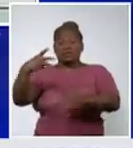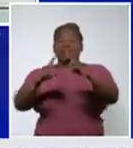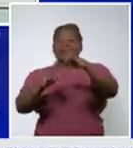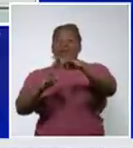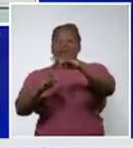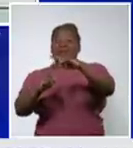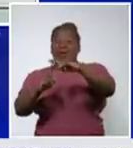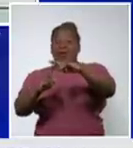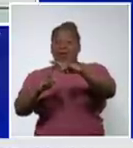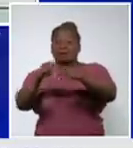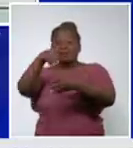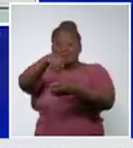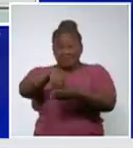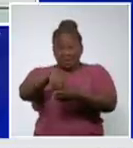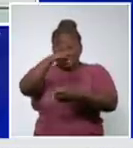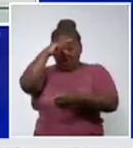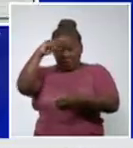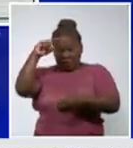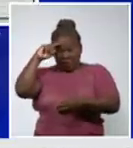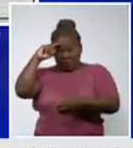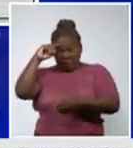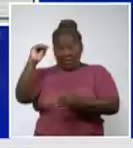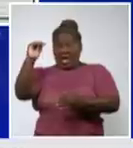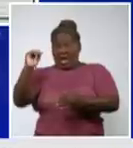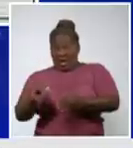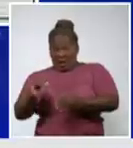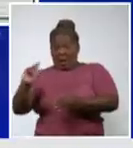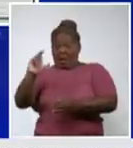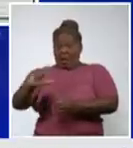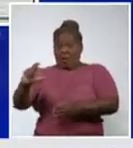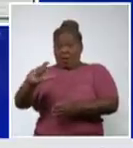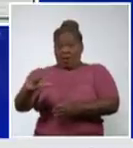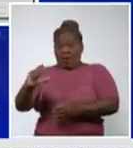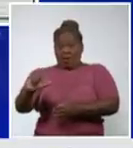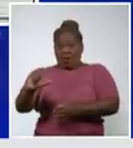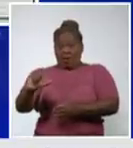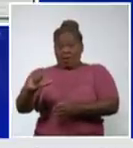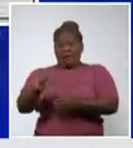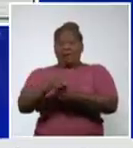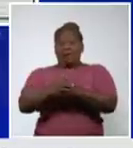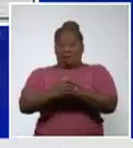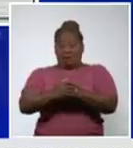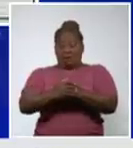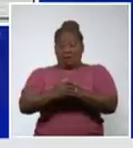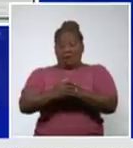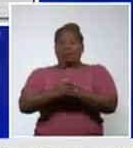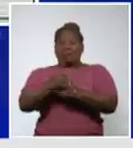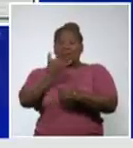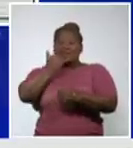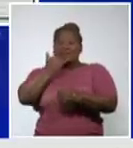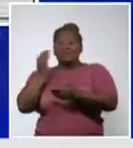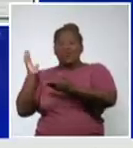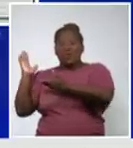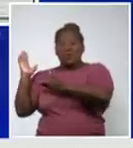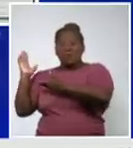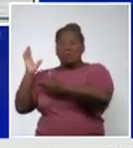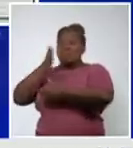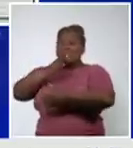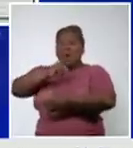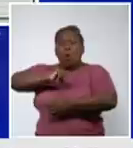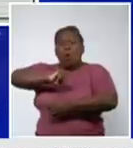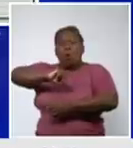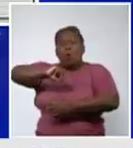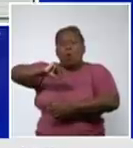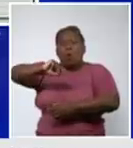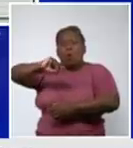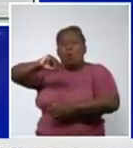En el mismo orden viene después Camagüey, con una tasa que parece, está la curva que va